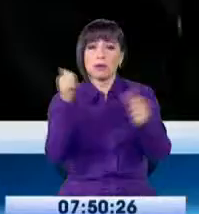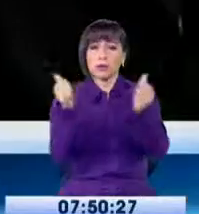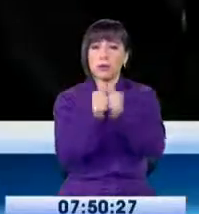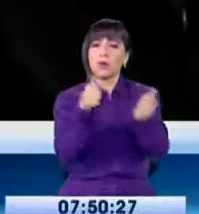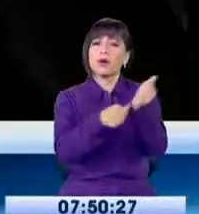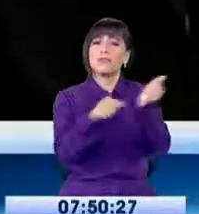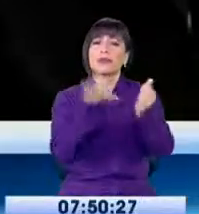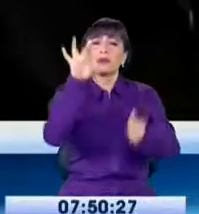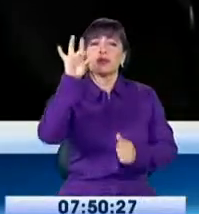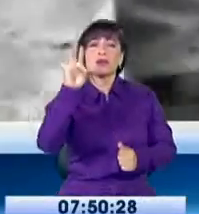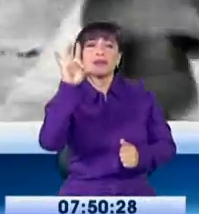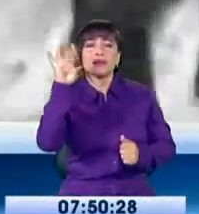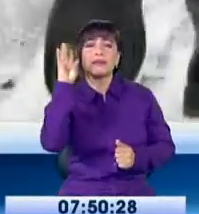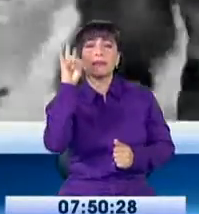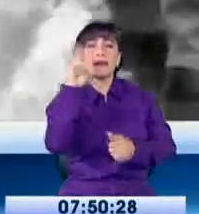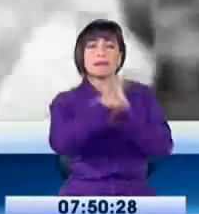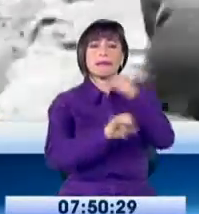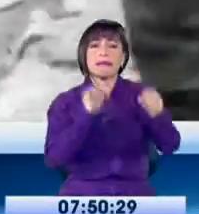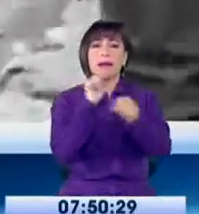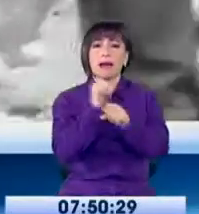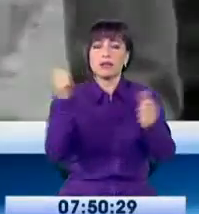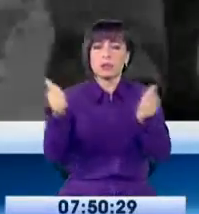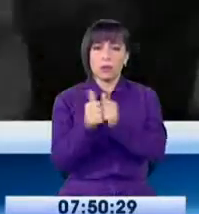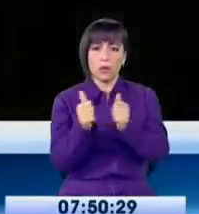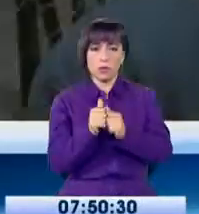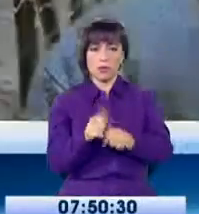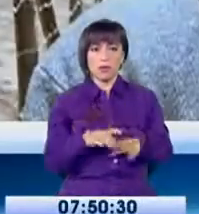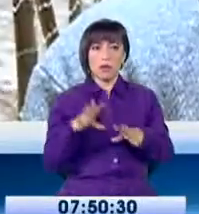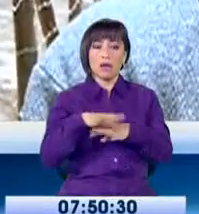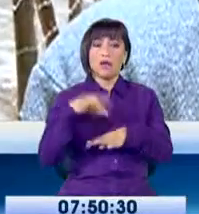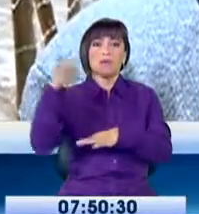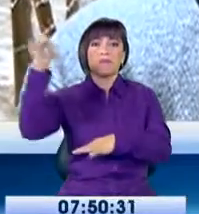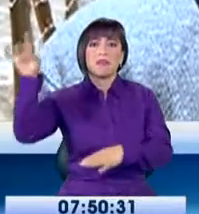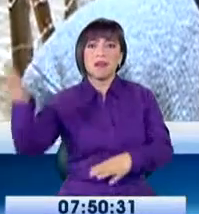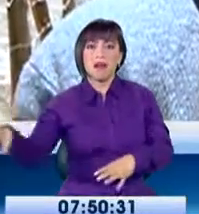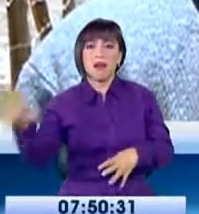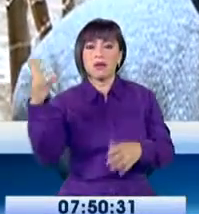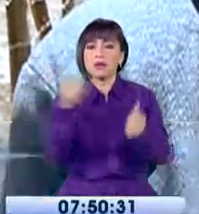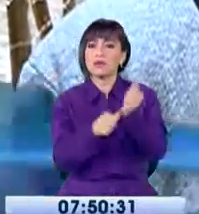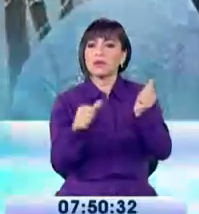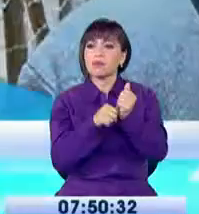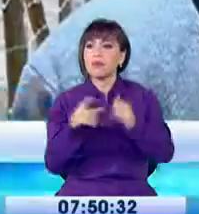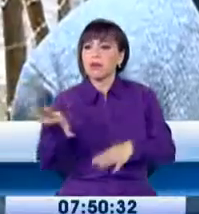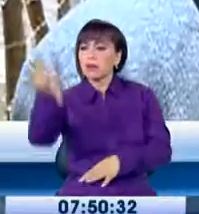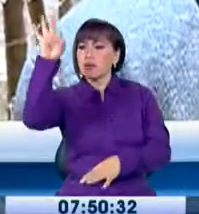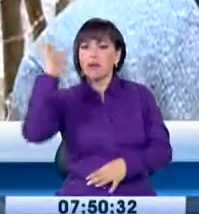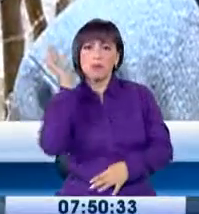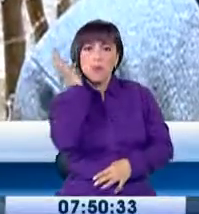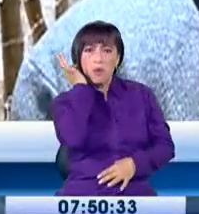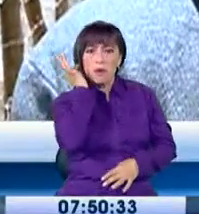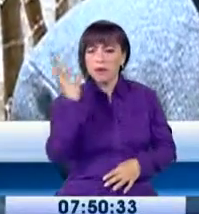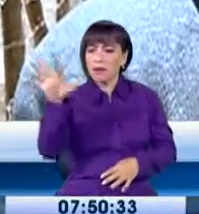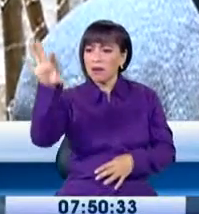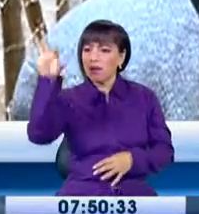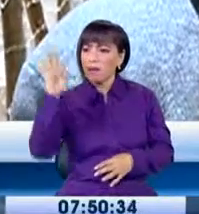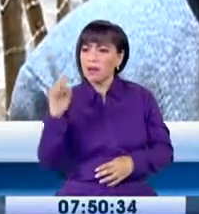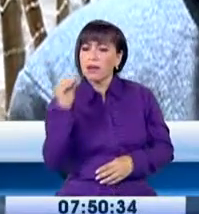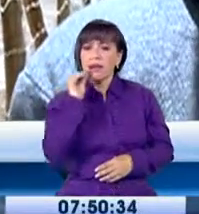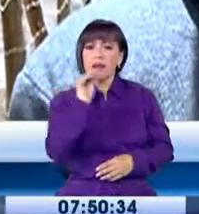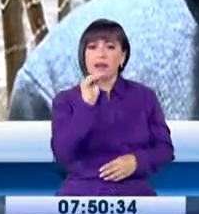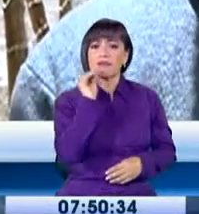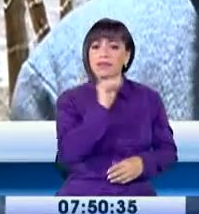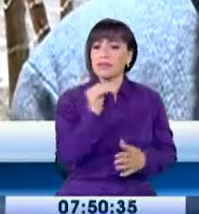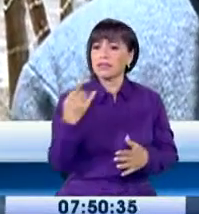relata el padre, lo dejaron abandonado en otro sector. Le encuentro una señora. Y esa señora le llama a mi esposa avisándole